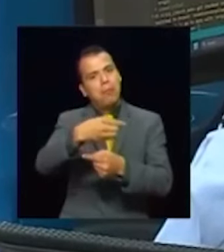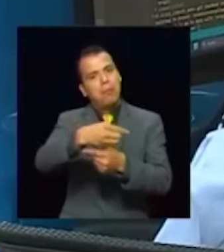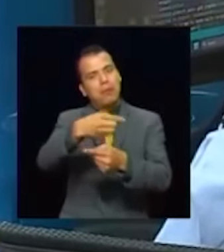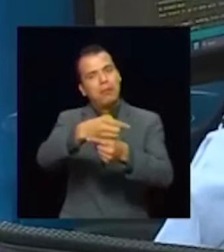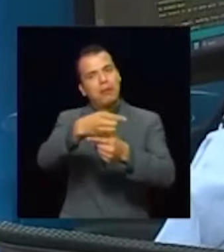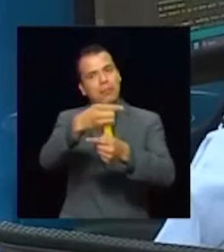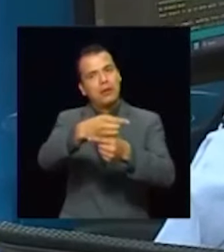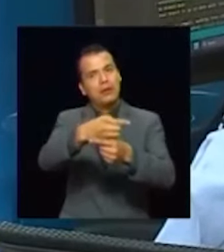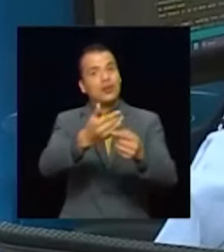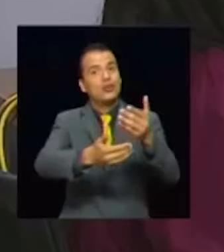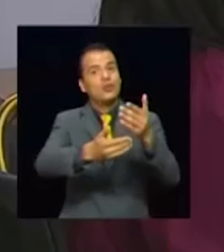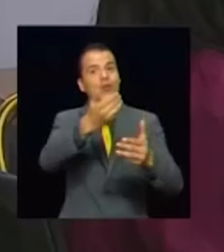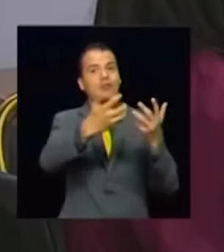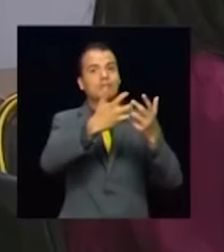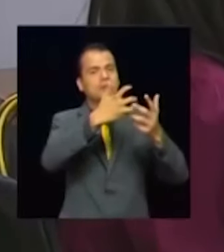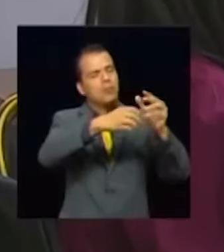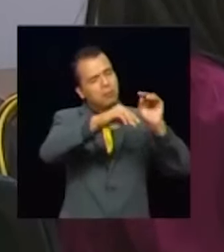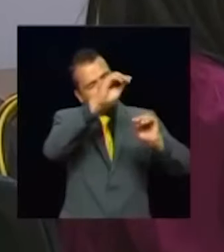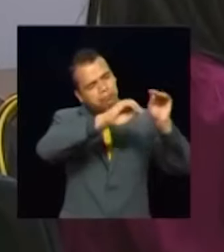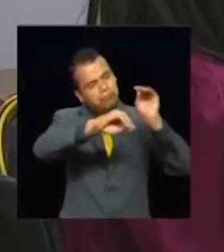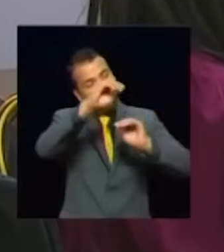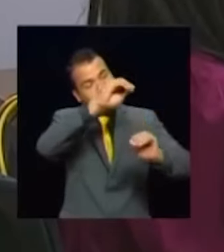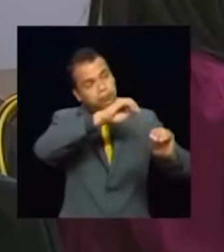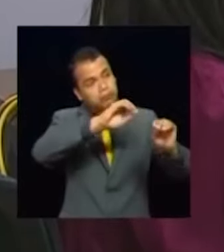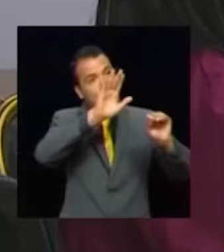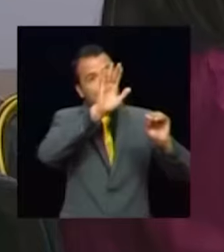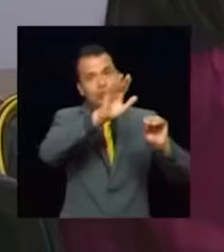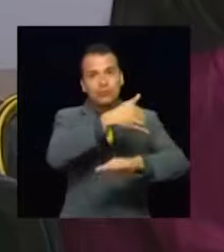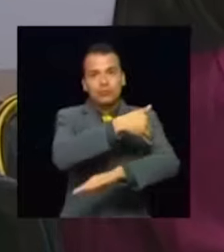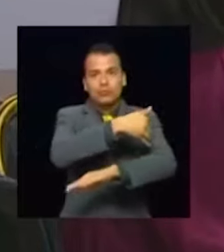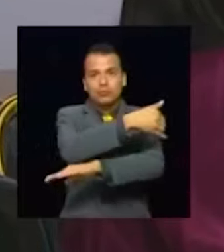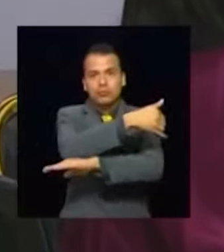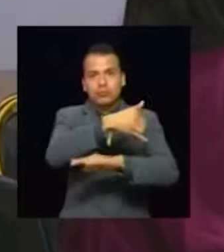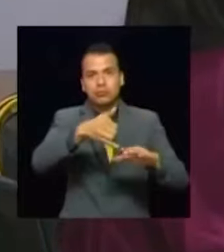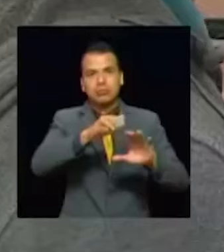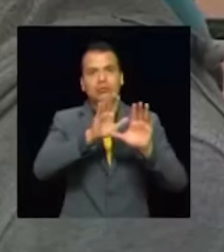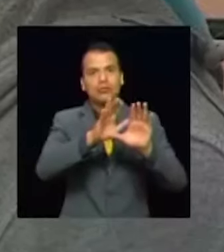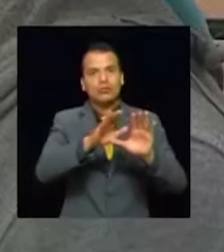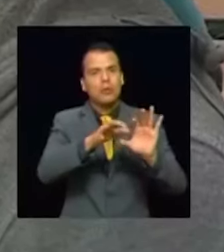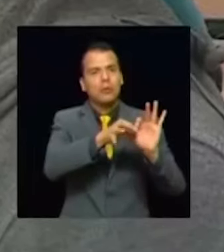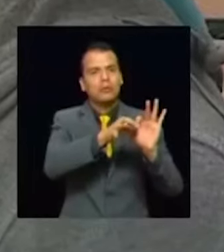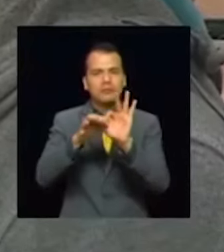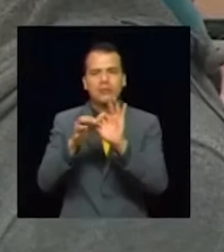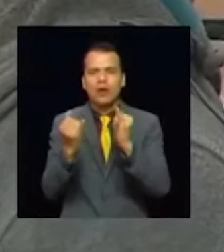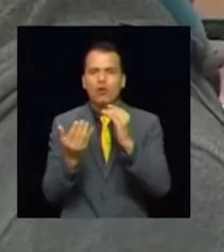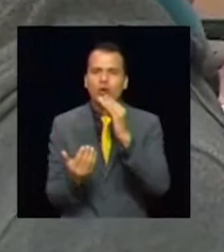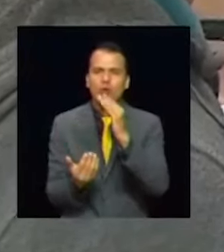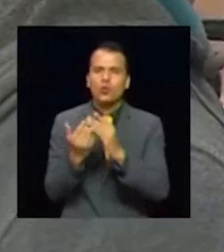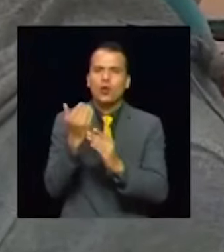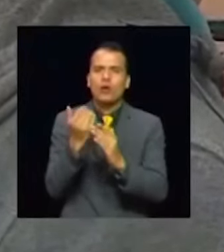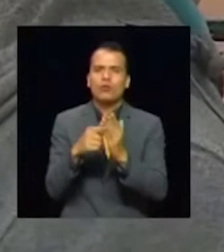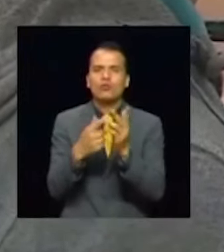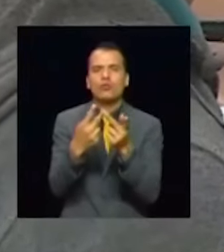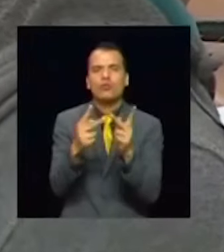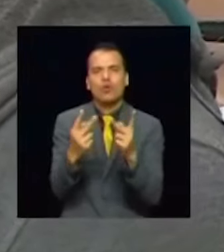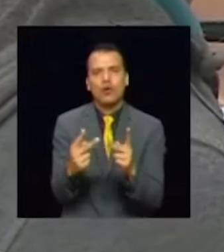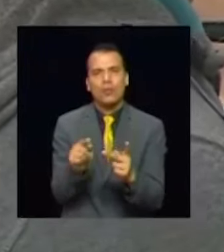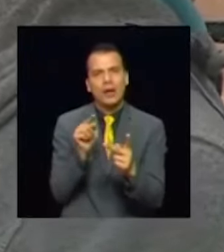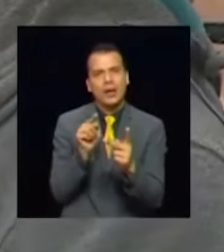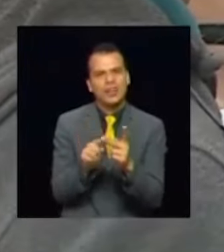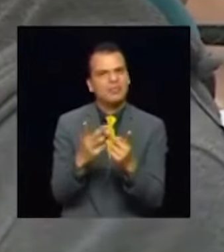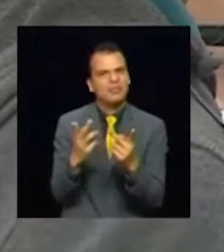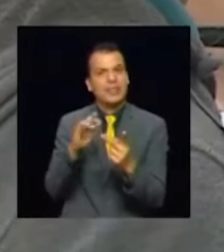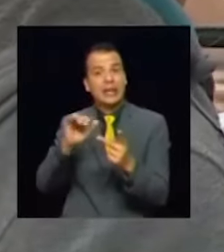visualización arquitectónica. Hoy en día, esta visión inicial se ha potenciado con la integración de un software de soluciones impulsado